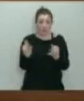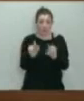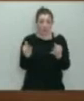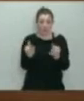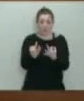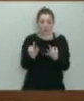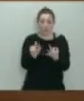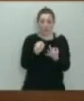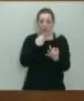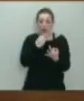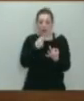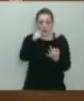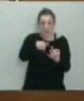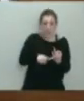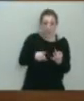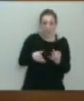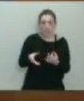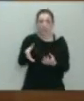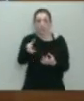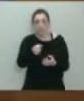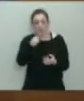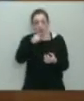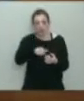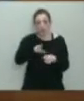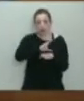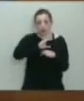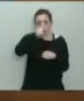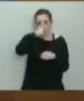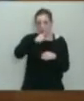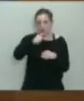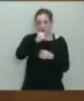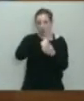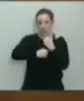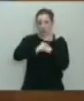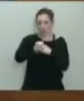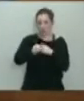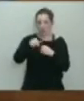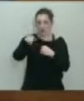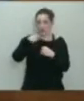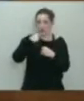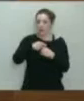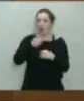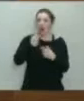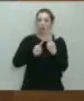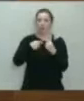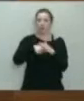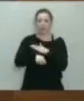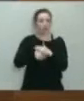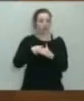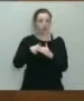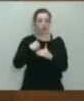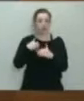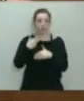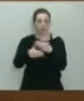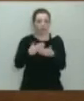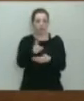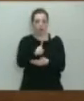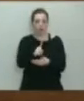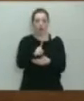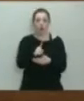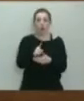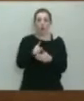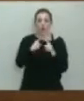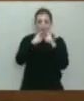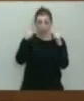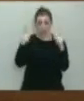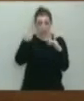pincharles, hubo que traerles aquí está el consejero de Economía, algunas de esas inversiones no entraron en funcionamiento hasta la segunda mitad del año y algunas